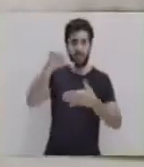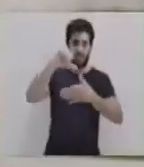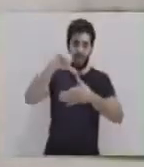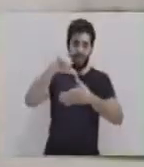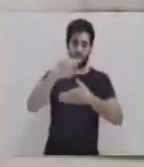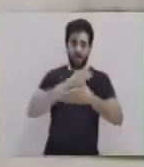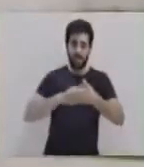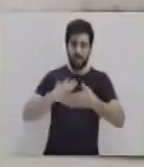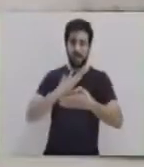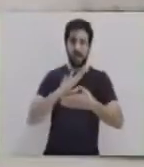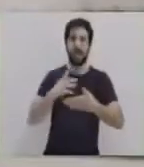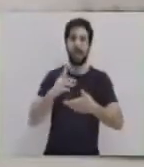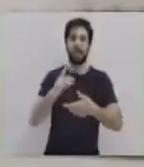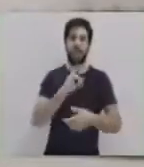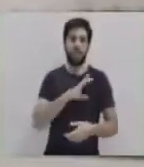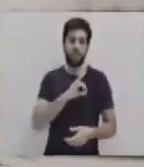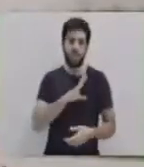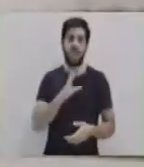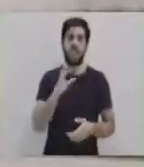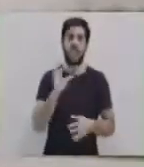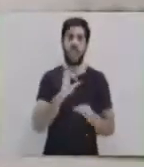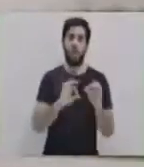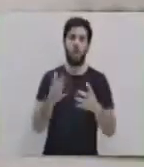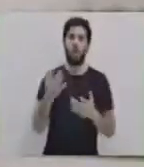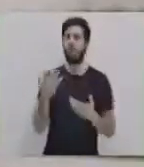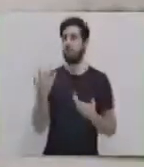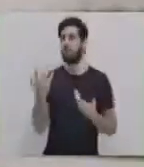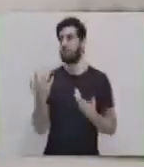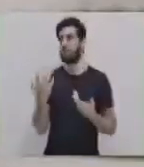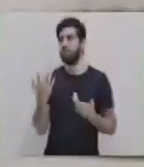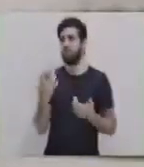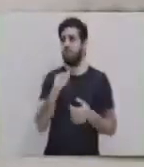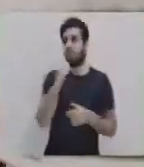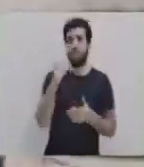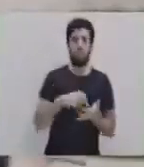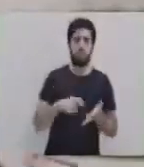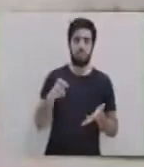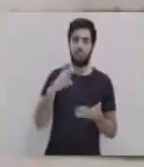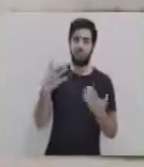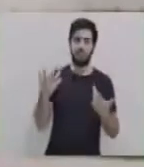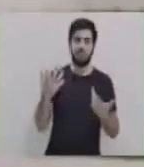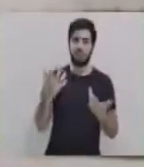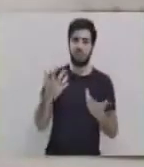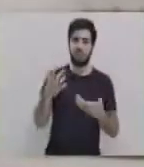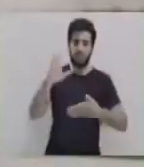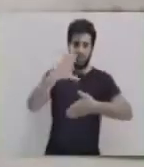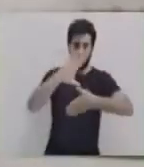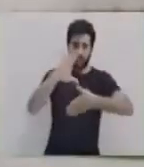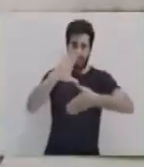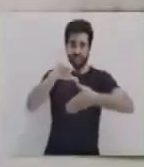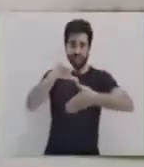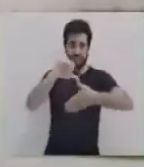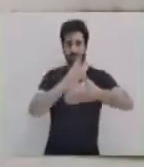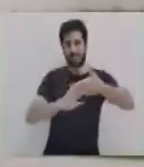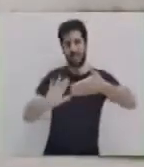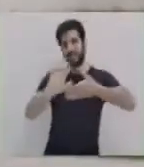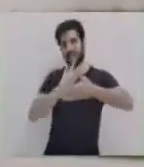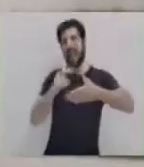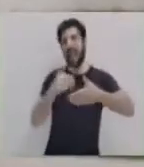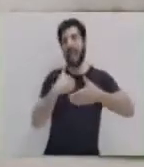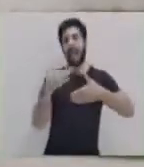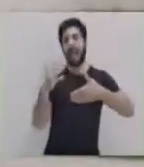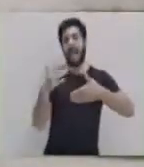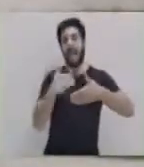Sudamérica, Chile o que podríamos hablar de algún otro país del área de Sudamérica, hay